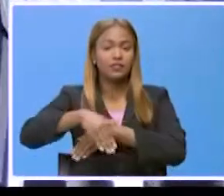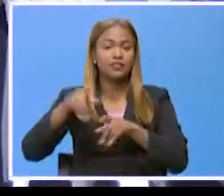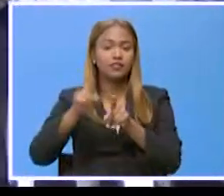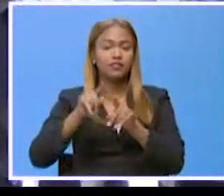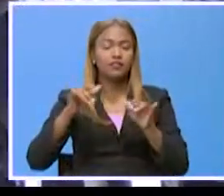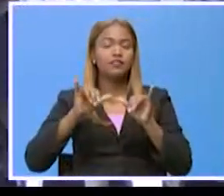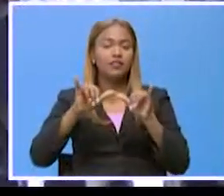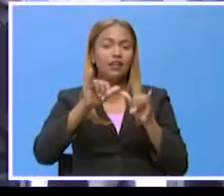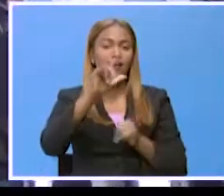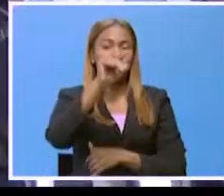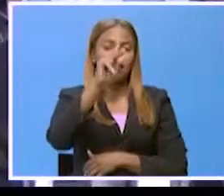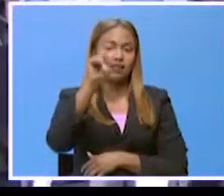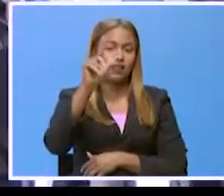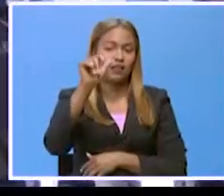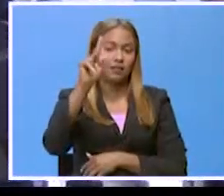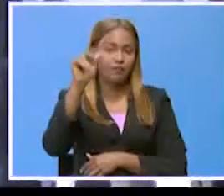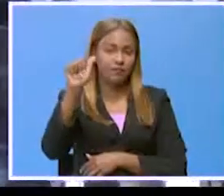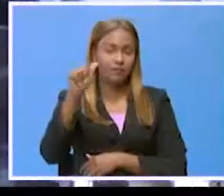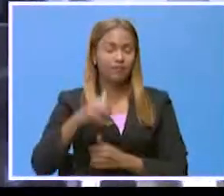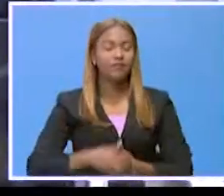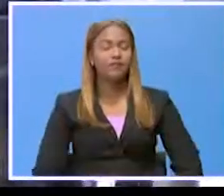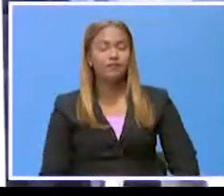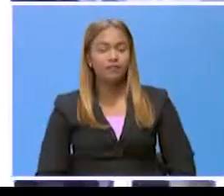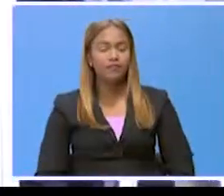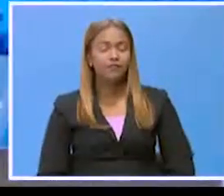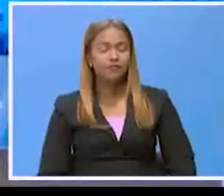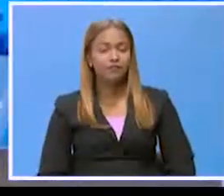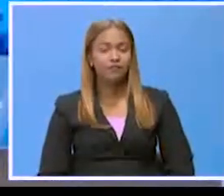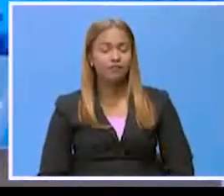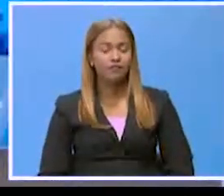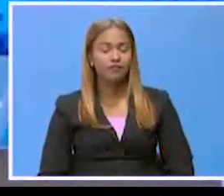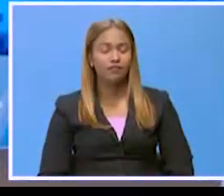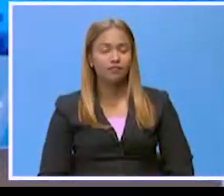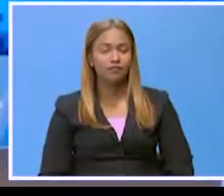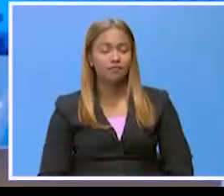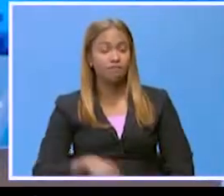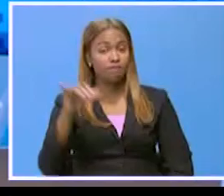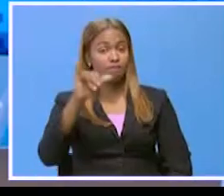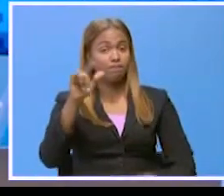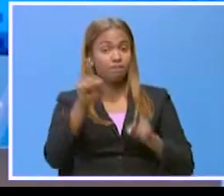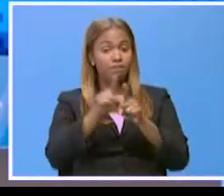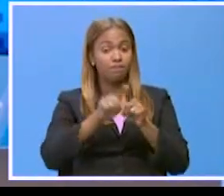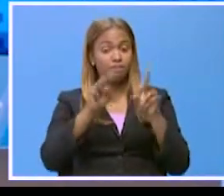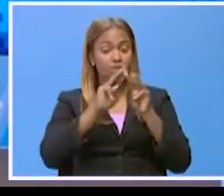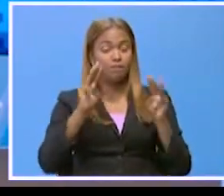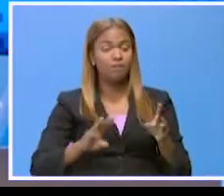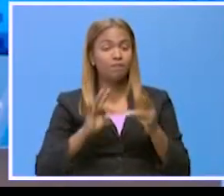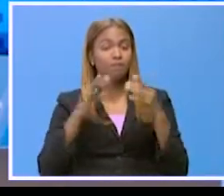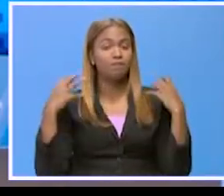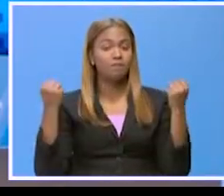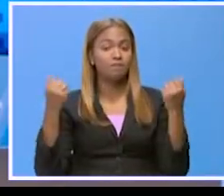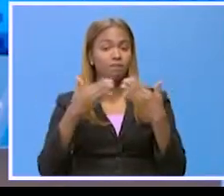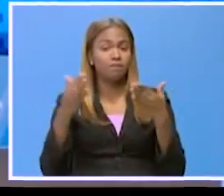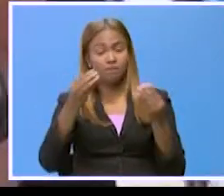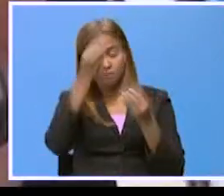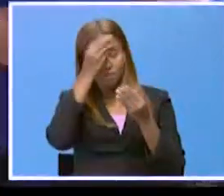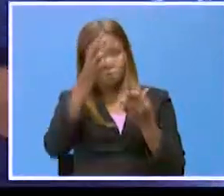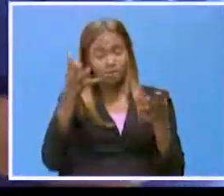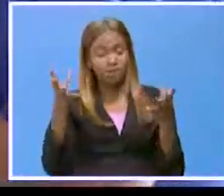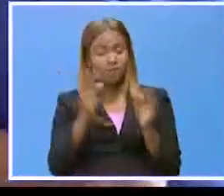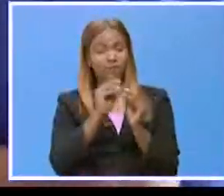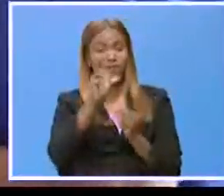para 4r de noticias carmen aybar de igual forma el ministerio de salud pública informó que unos